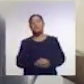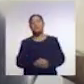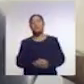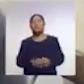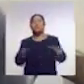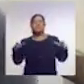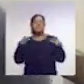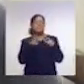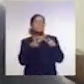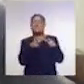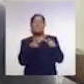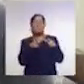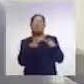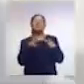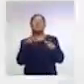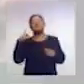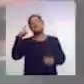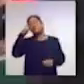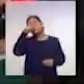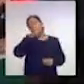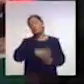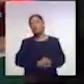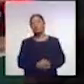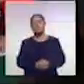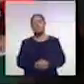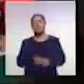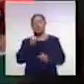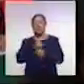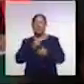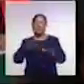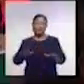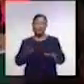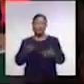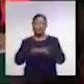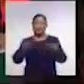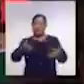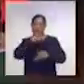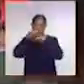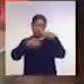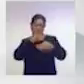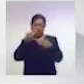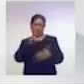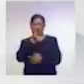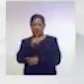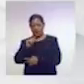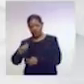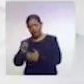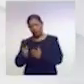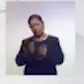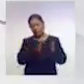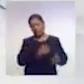todas juntas, pues sí es un poco complicado. Con información de Lorena Temolsin, Ahora Noticias.